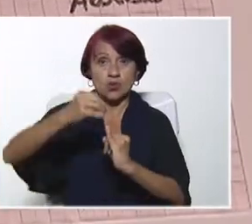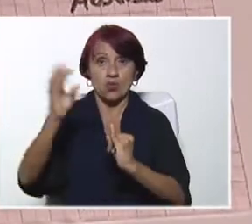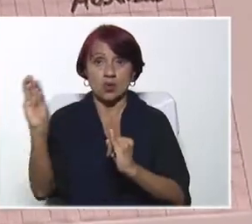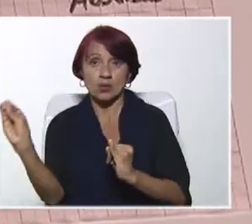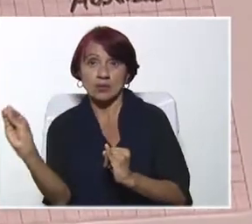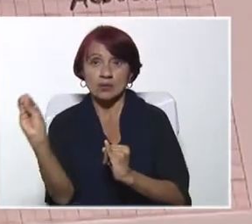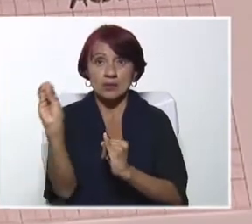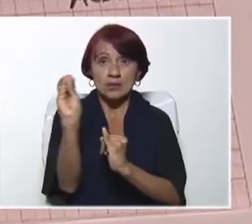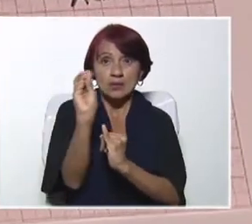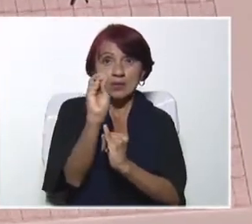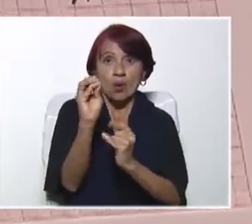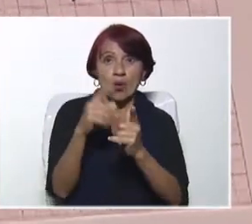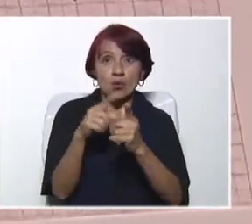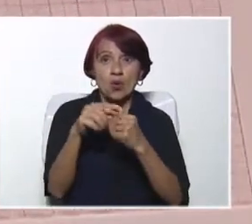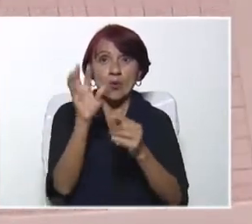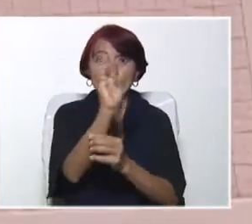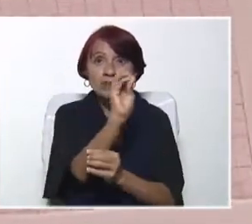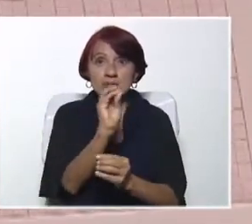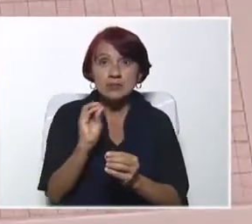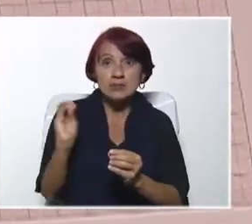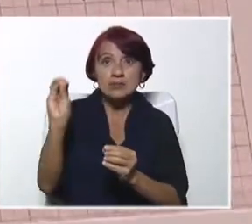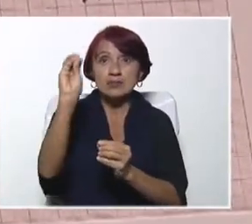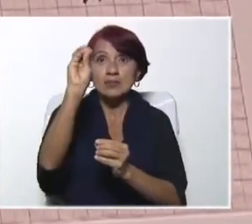vamos a trabajar con dos dimensiones.